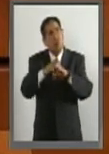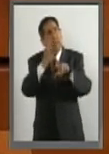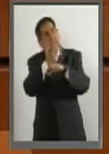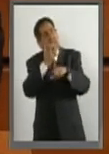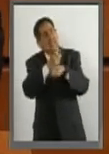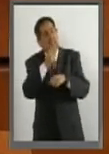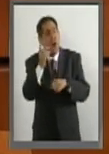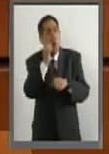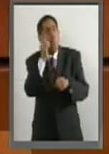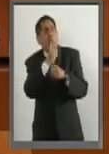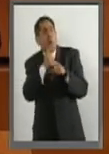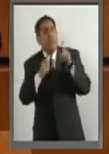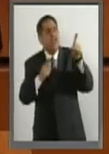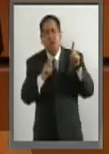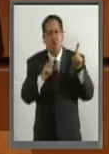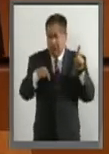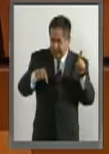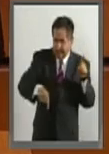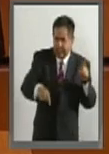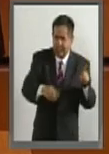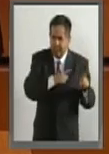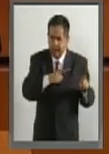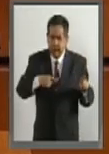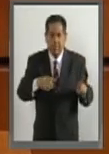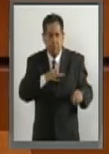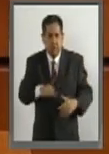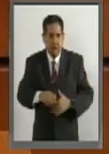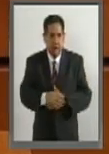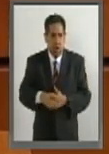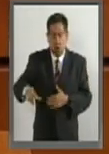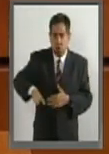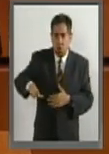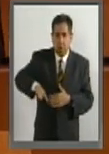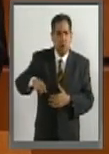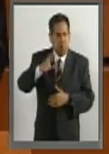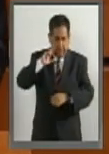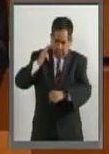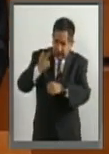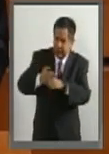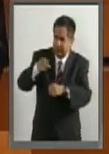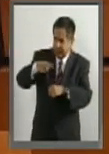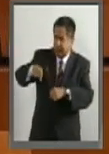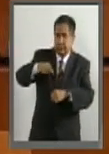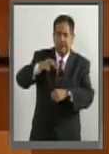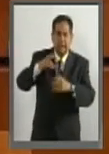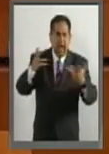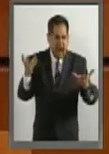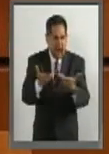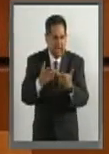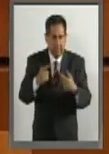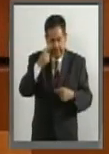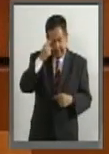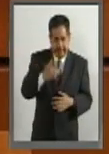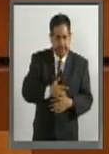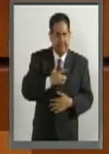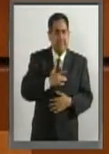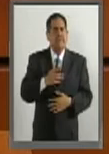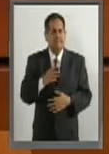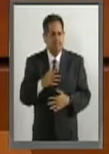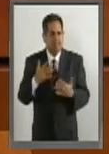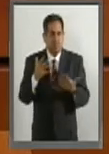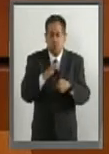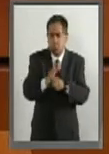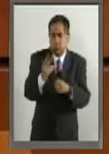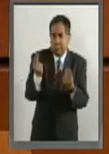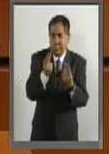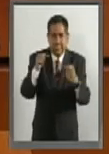Unidos como una opción de futuro. El gobierno mexicano tiene la enorme responsabilidad de ser sensible ante las